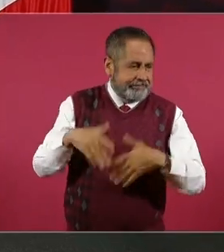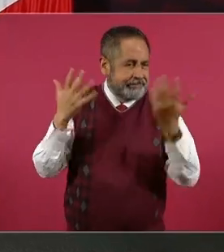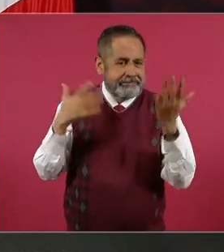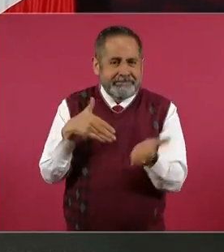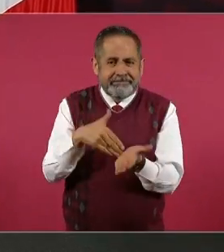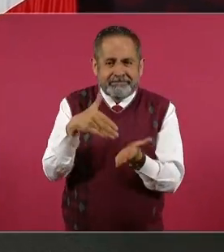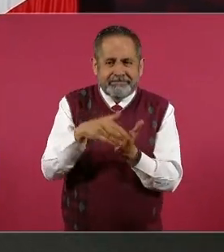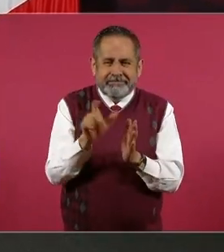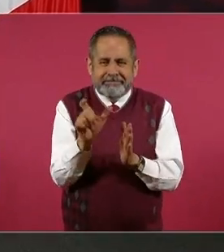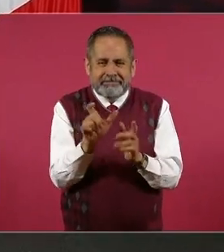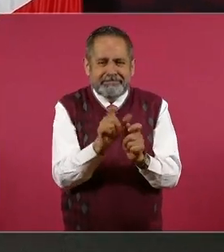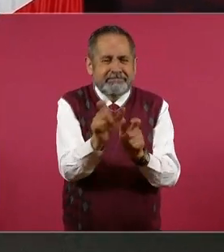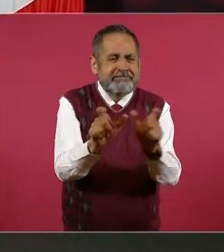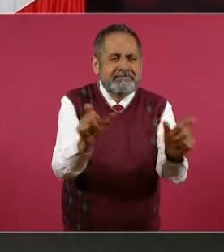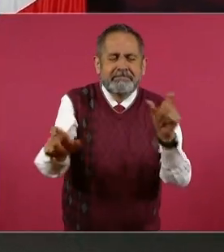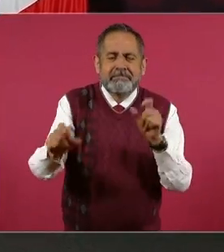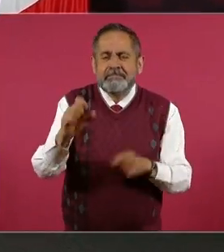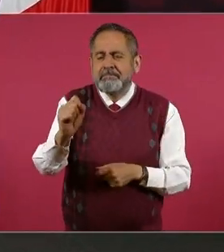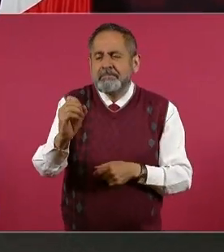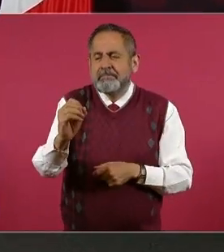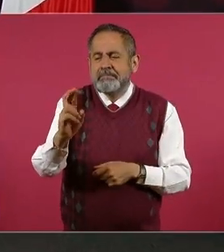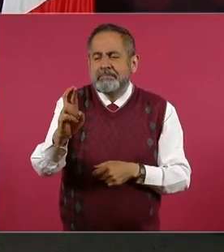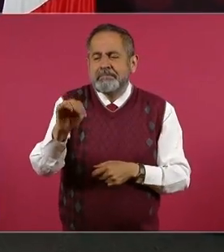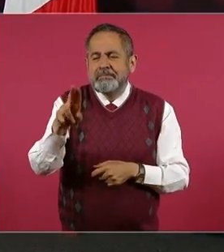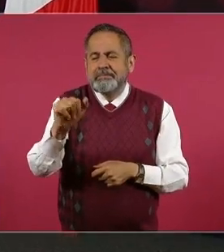millones de tarjetas Soriana.